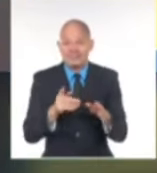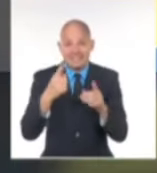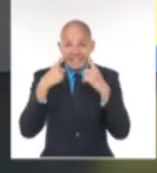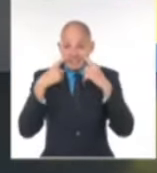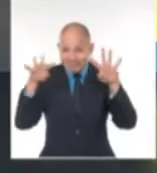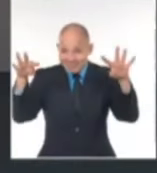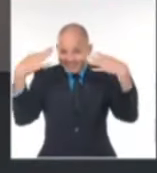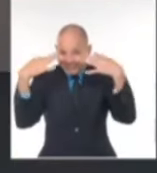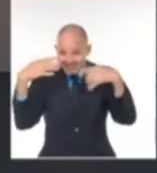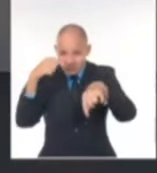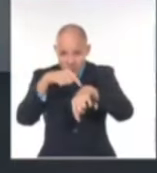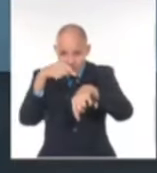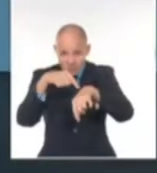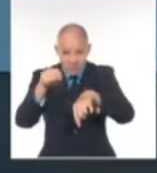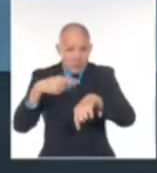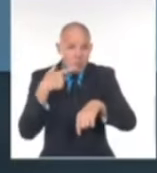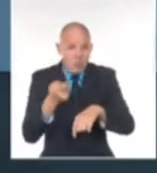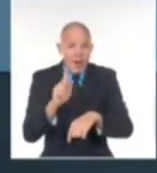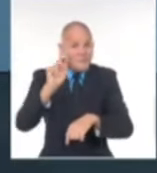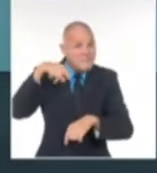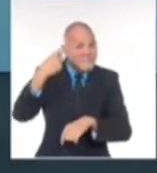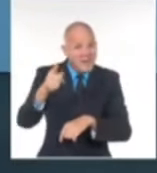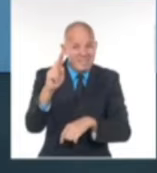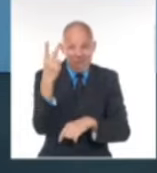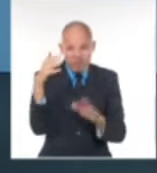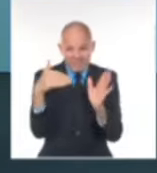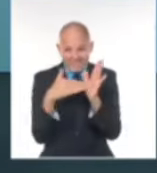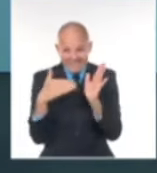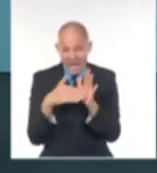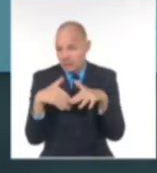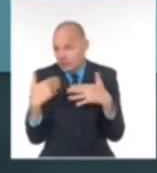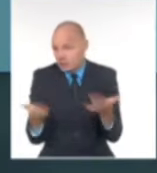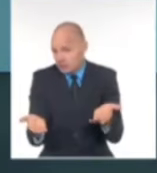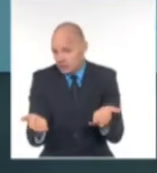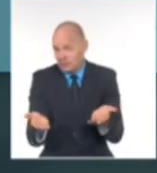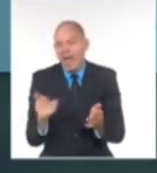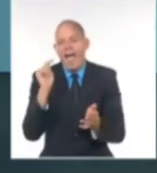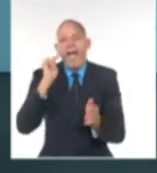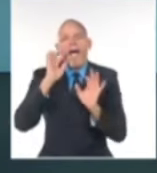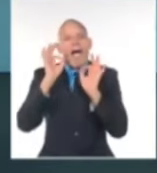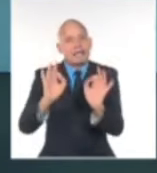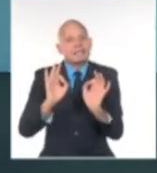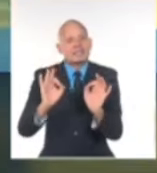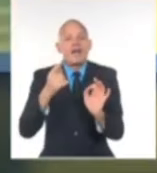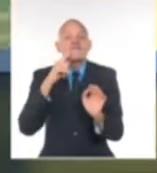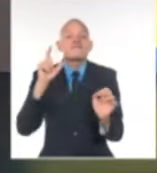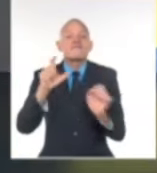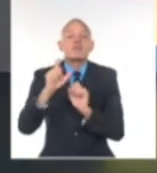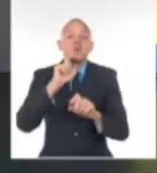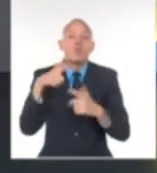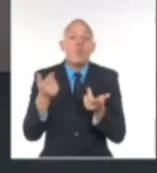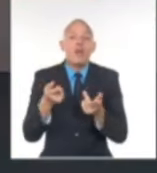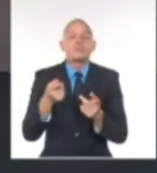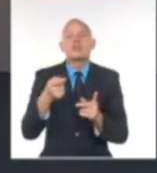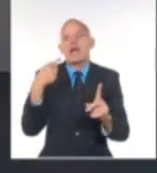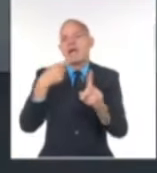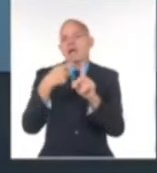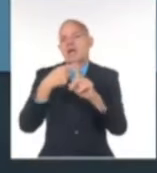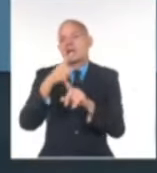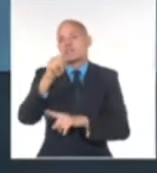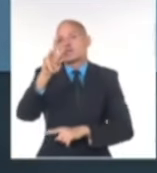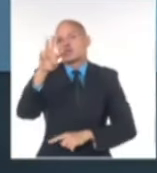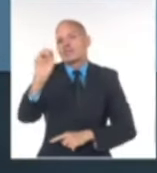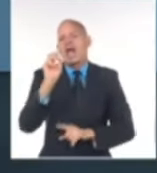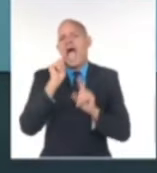las 2:30 de la tarde, la jornada cierra para nuestro país con la gran final de los 130 kilogramos en la lucha libre,